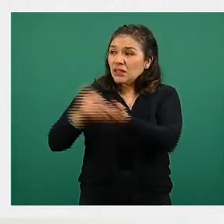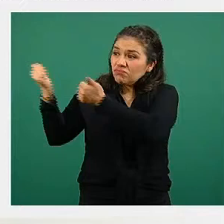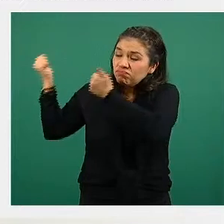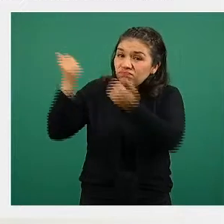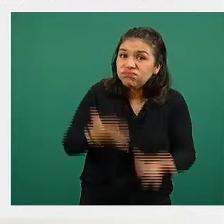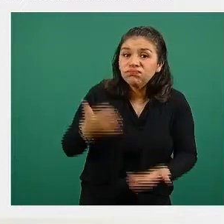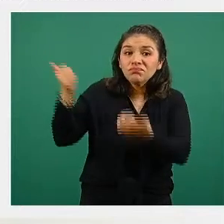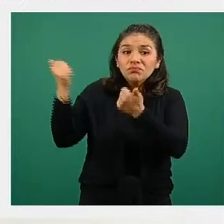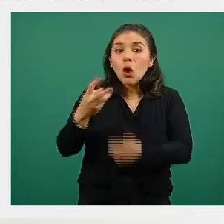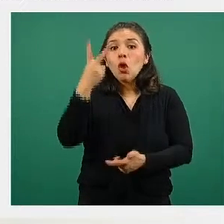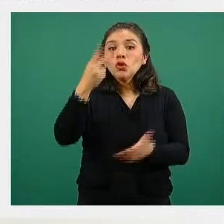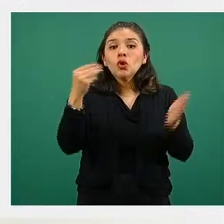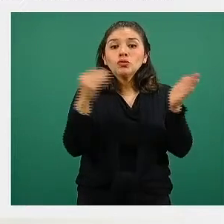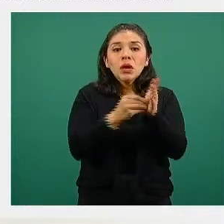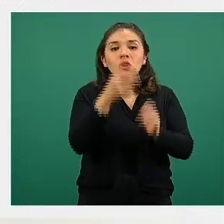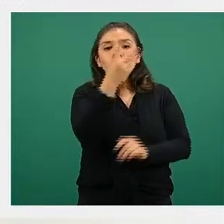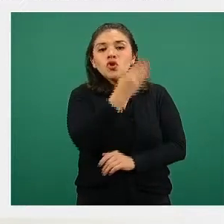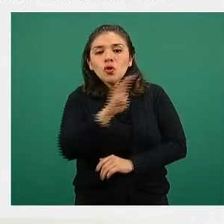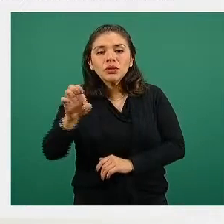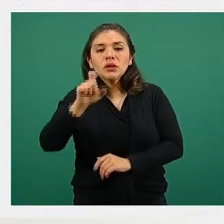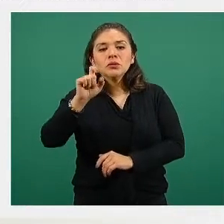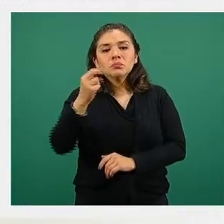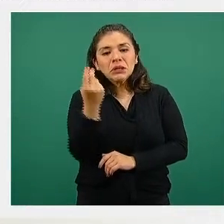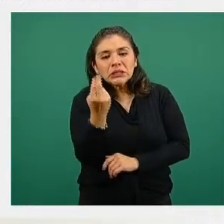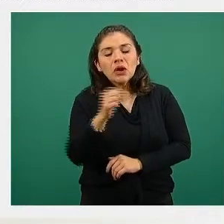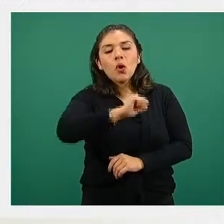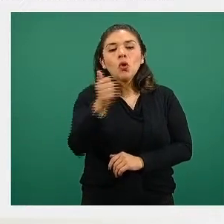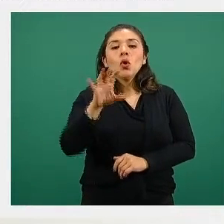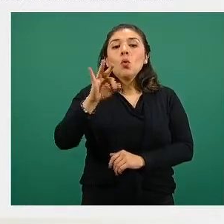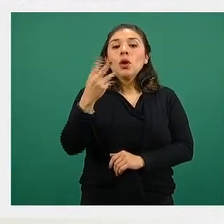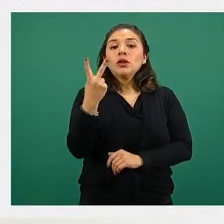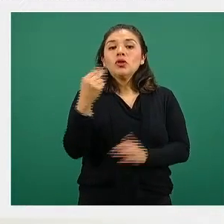de 2.925, 42.900 y